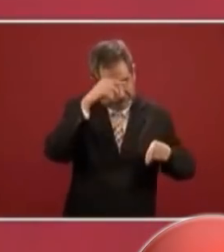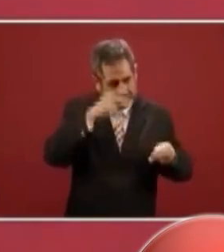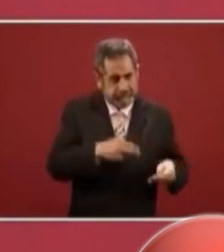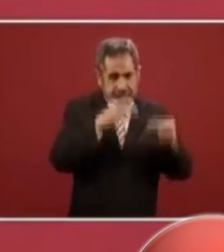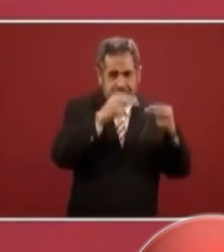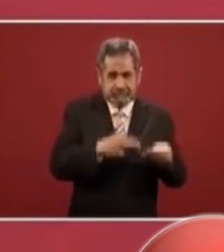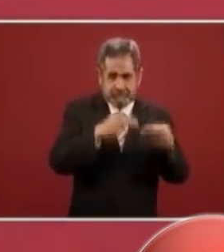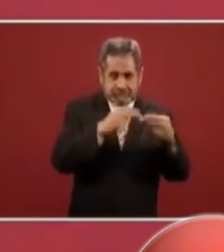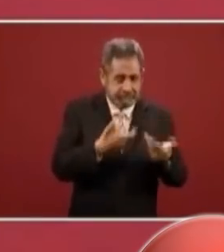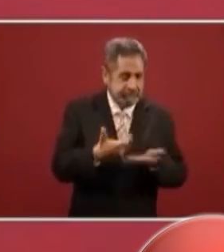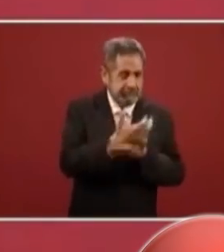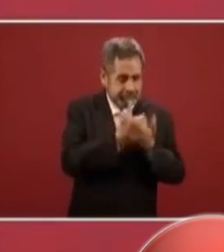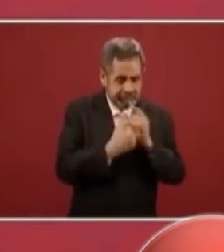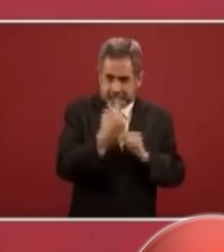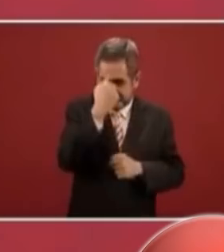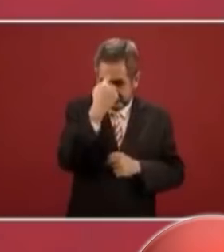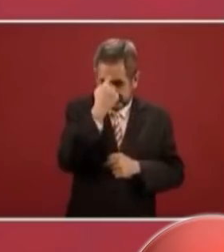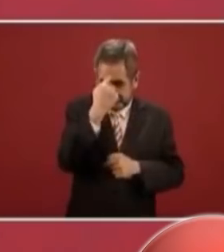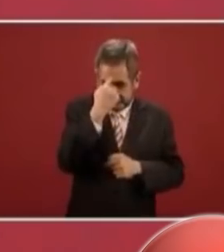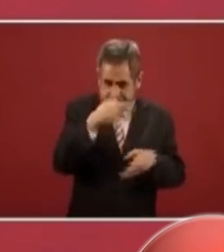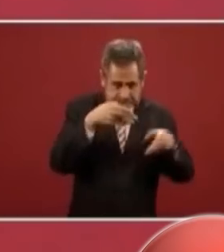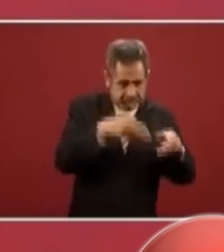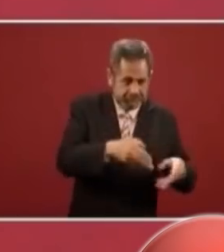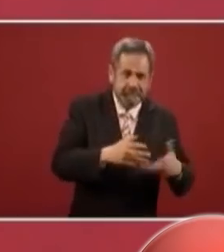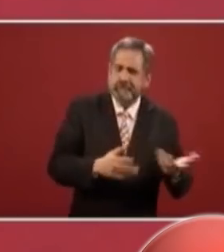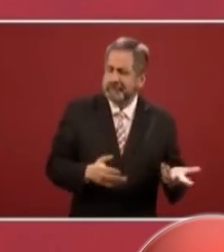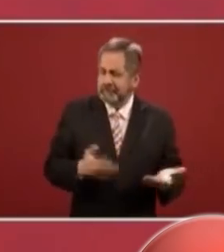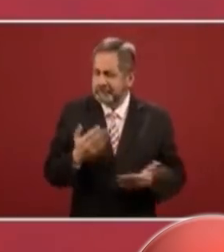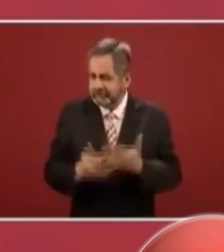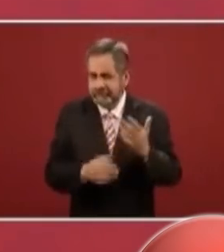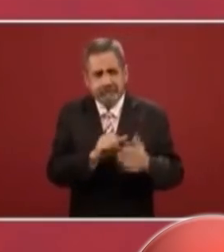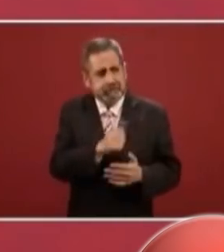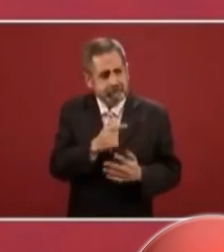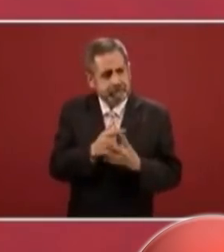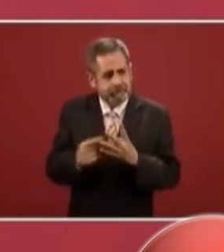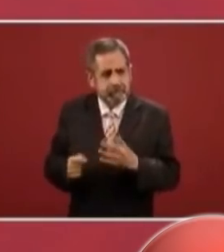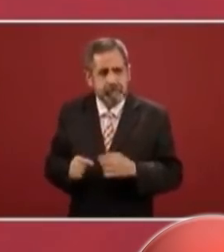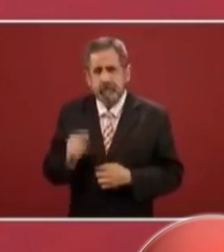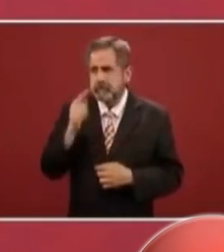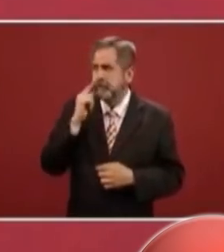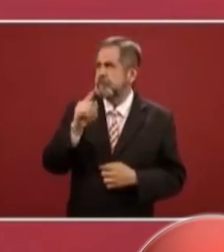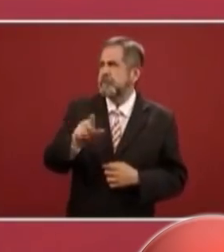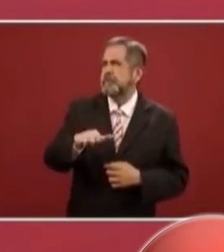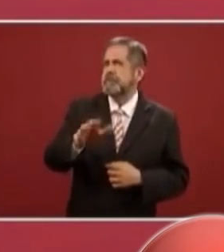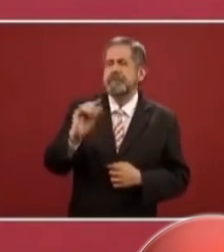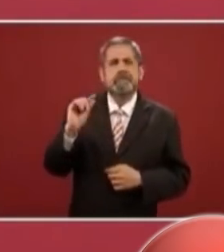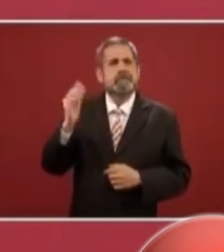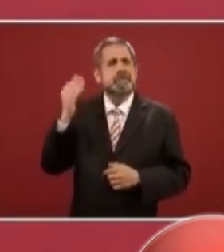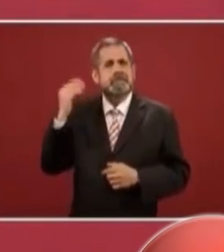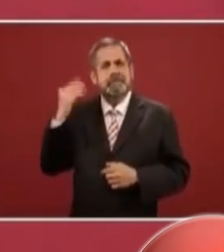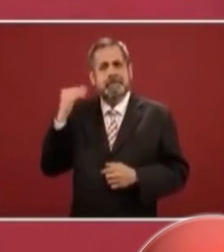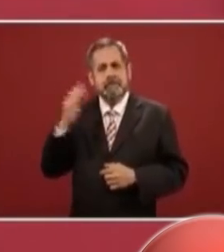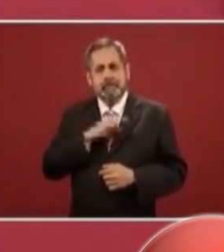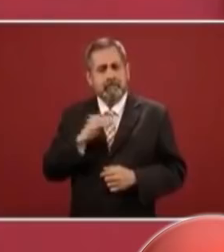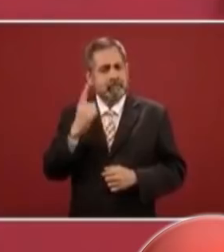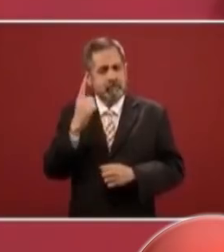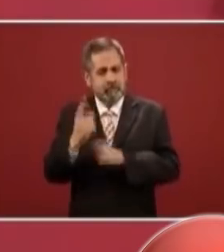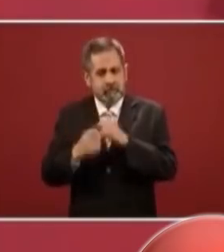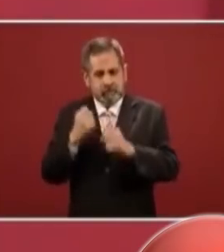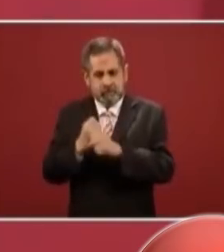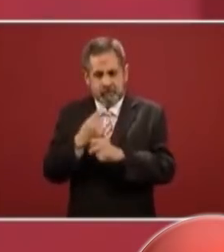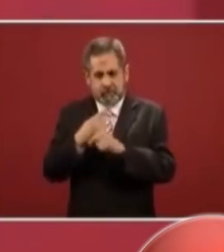por el crecimiento. Yo todavía hace como un año, año y medio,